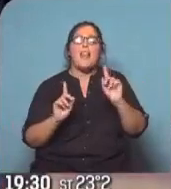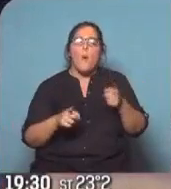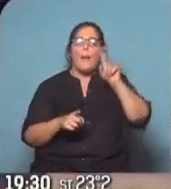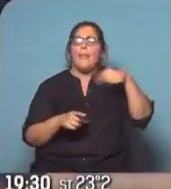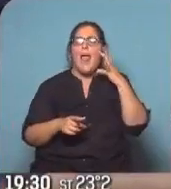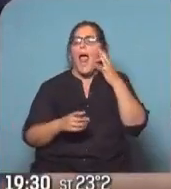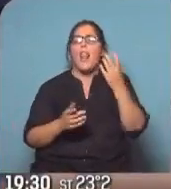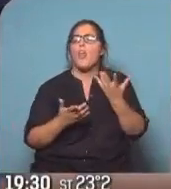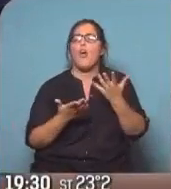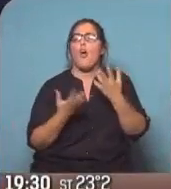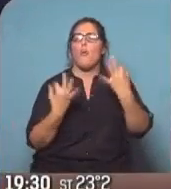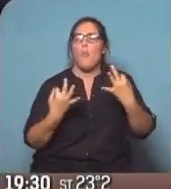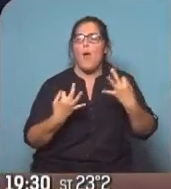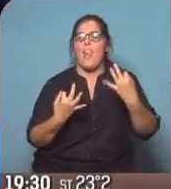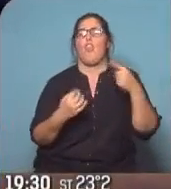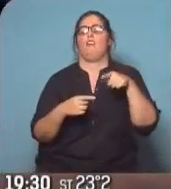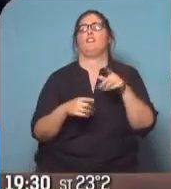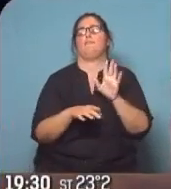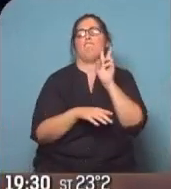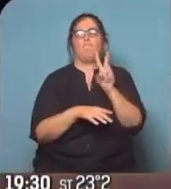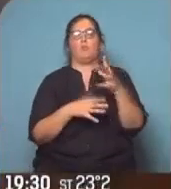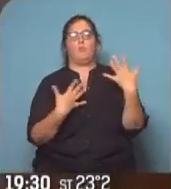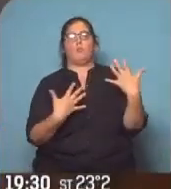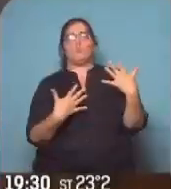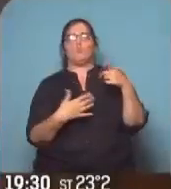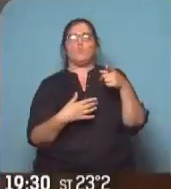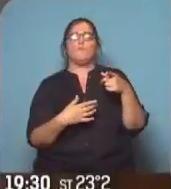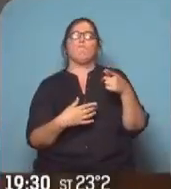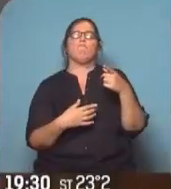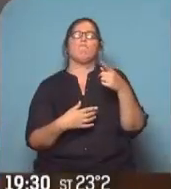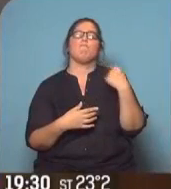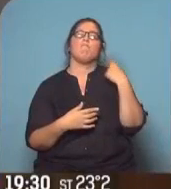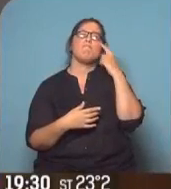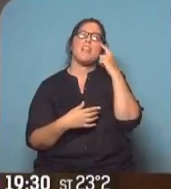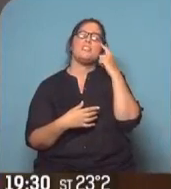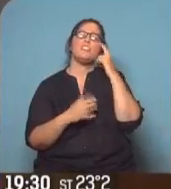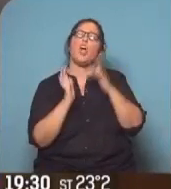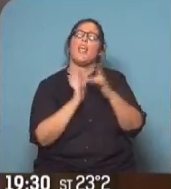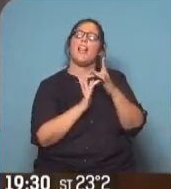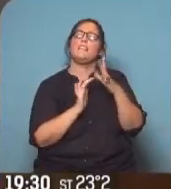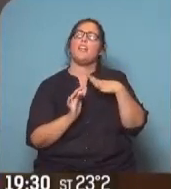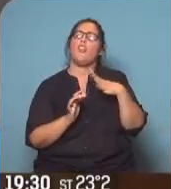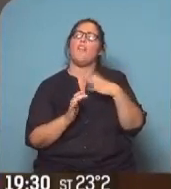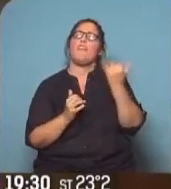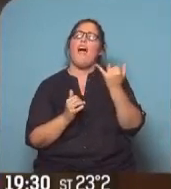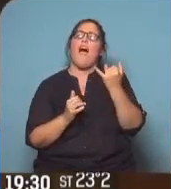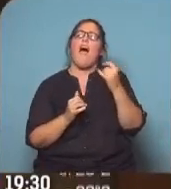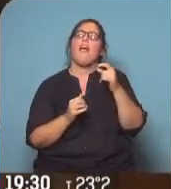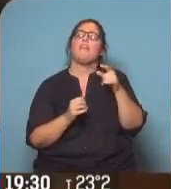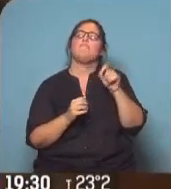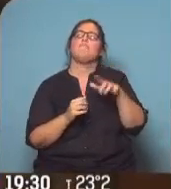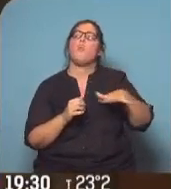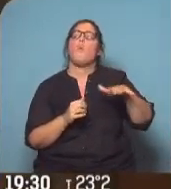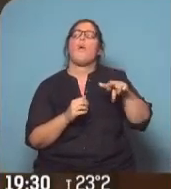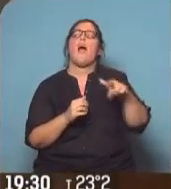significativo nos hace pensar en que la iglesia conserva también un lugar y un tesoro que